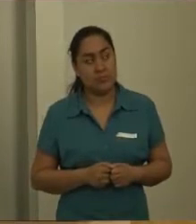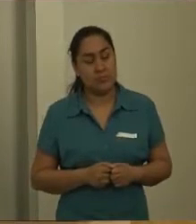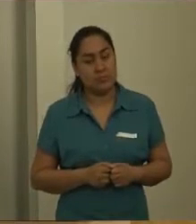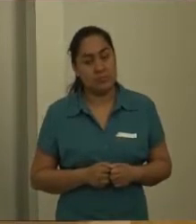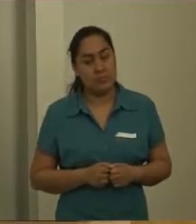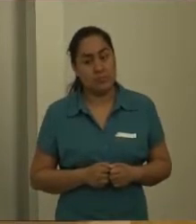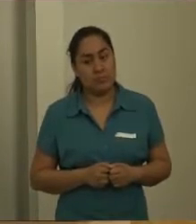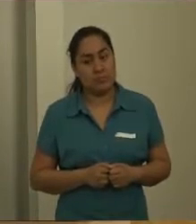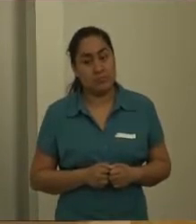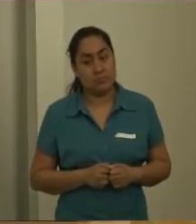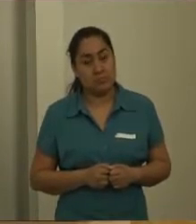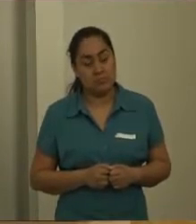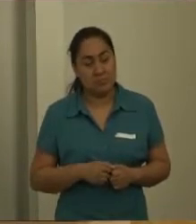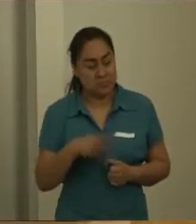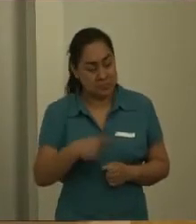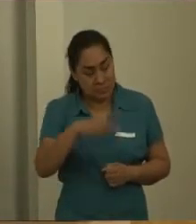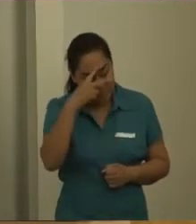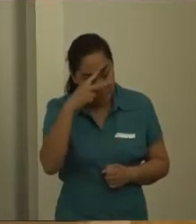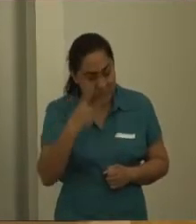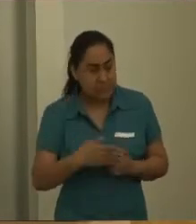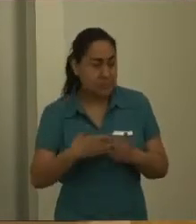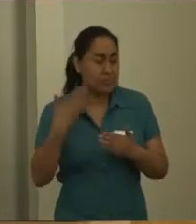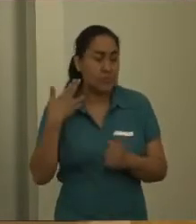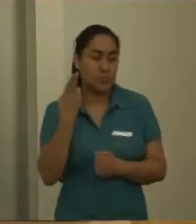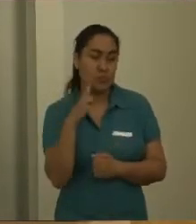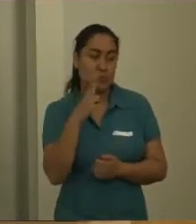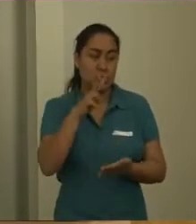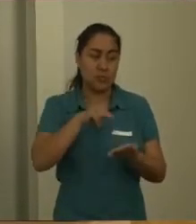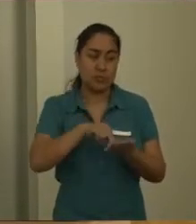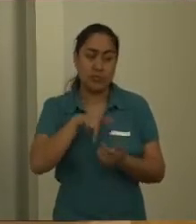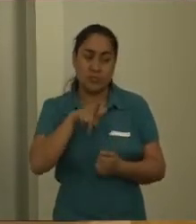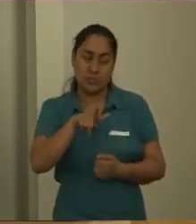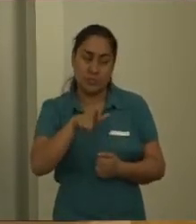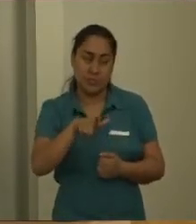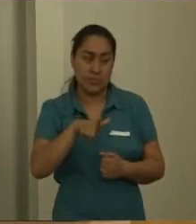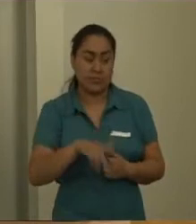visita a mexico en noviembre de 2017